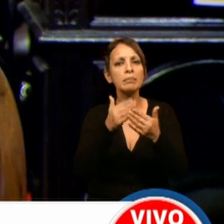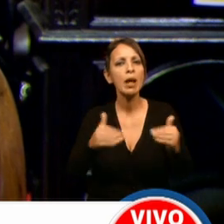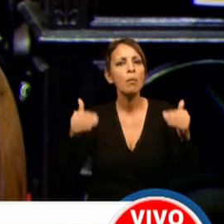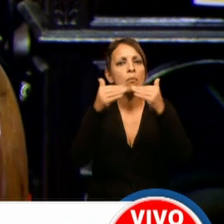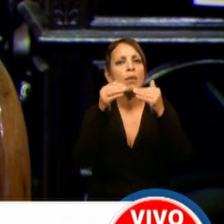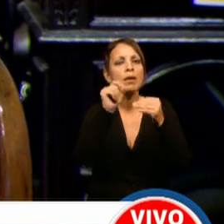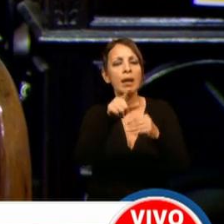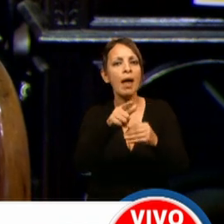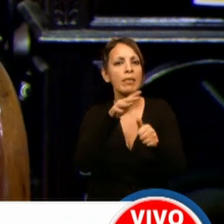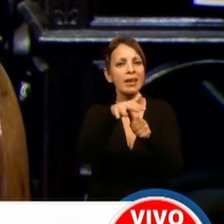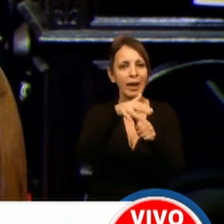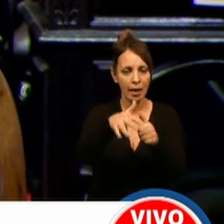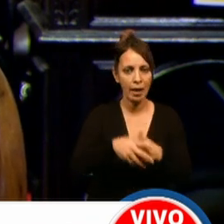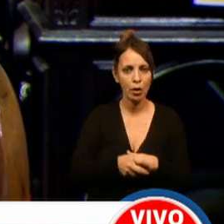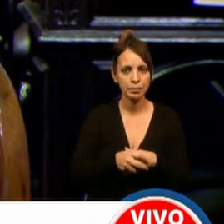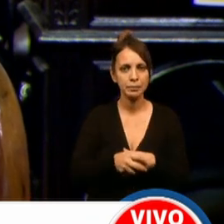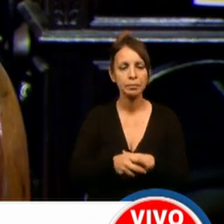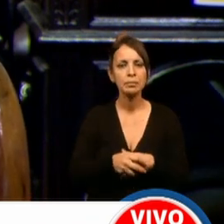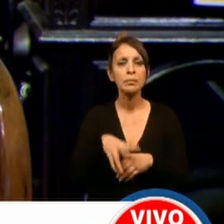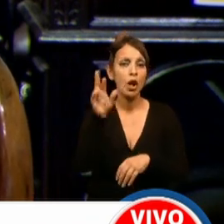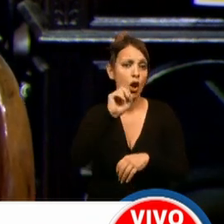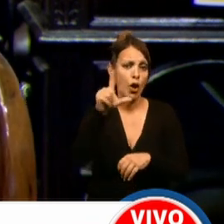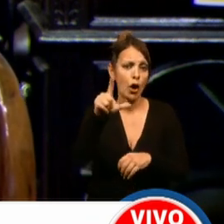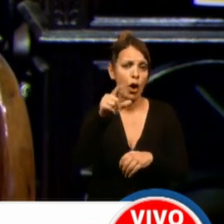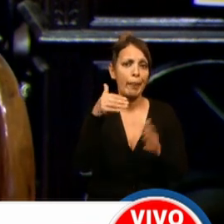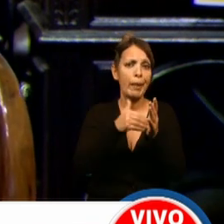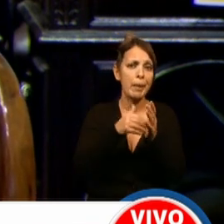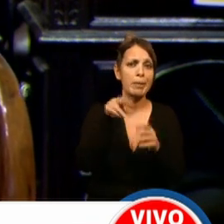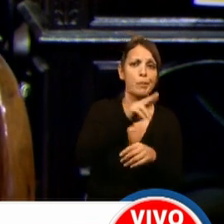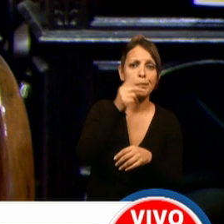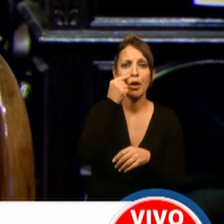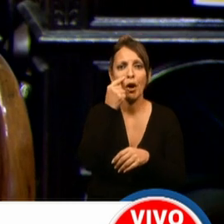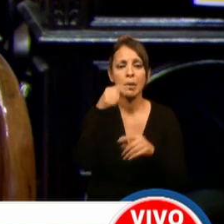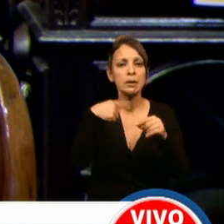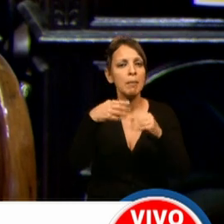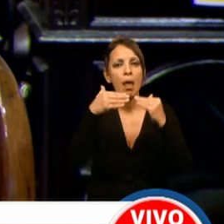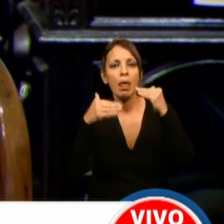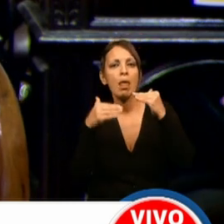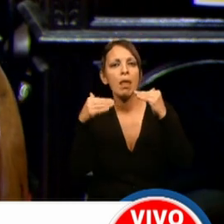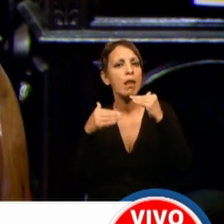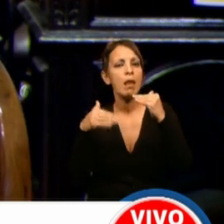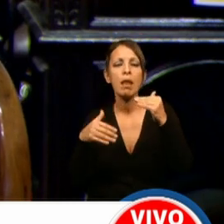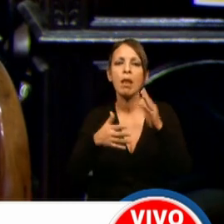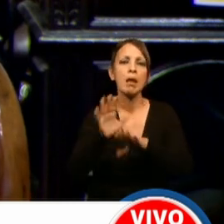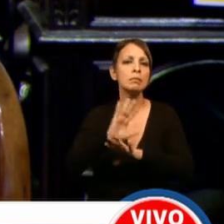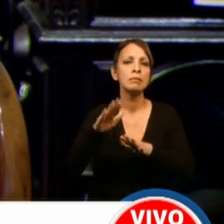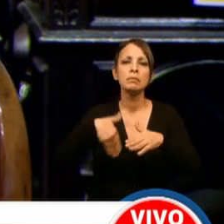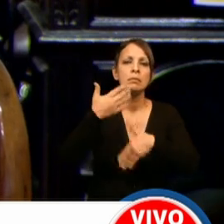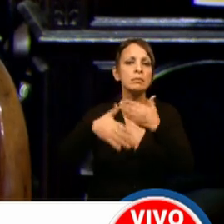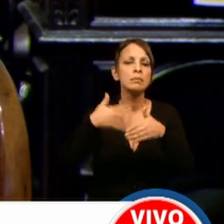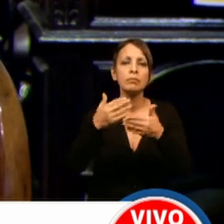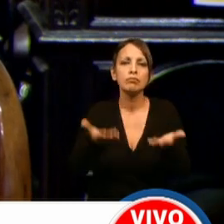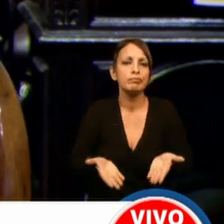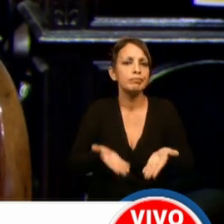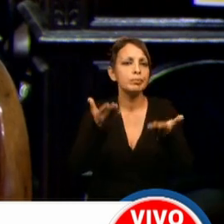sexistas que han reducido históricamente a las mujeres y disidencias en el desarrollo de su vida